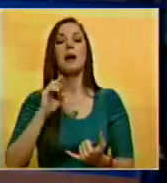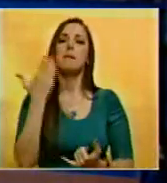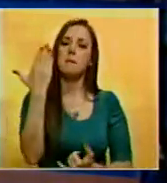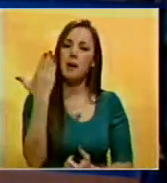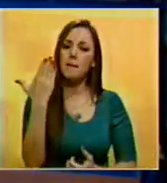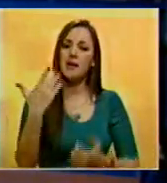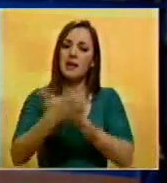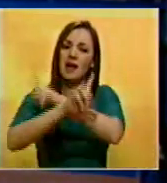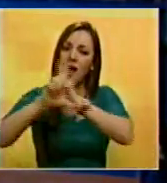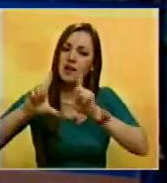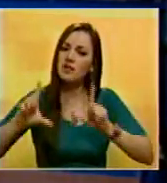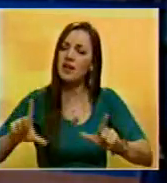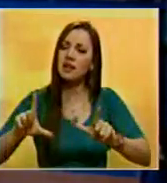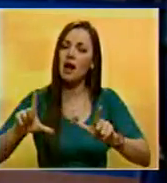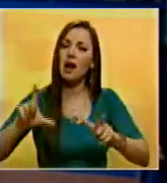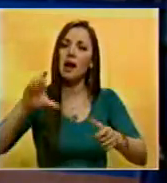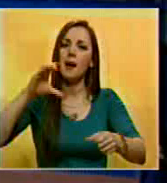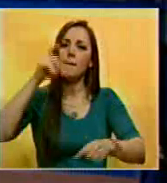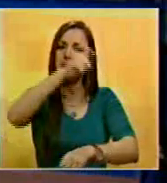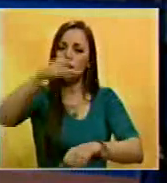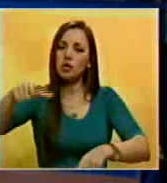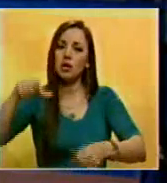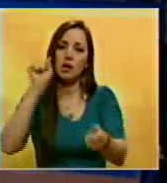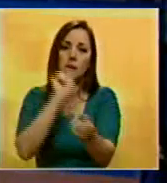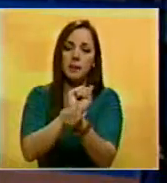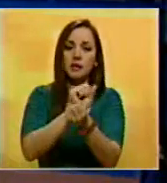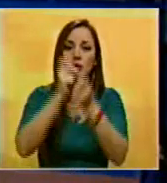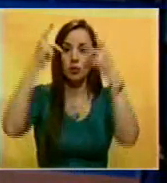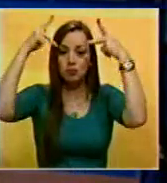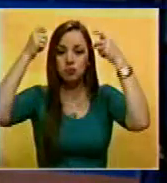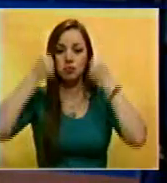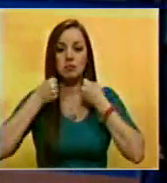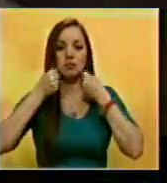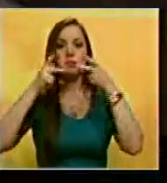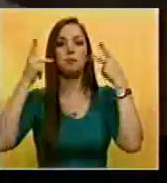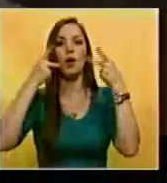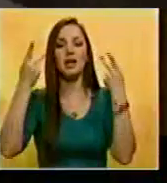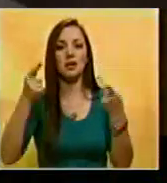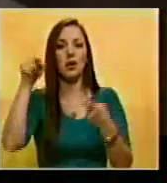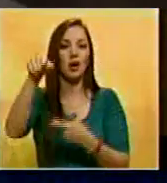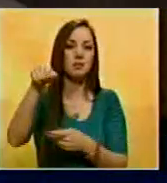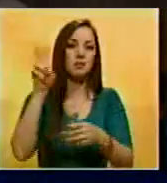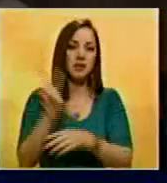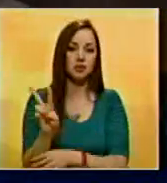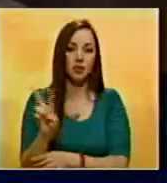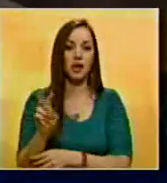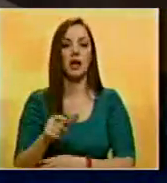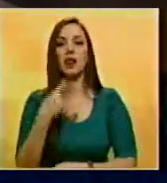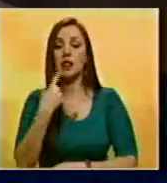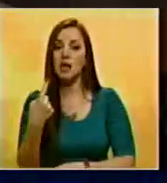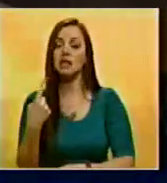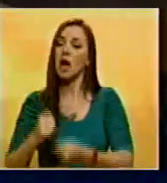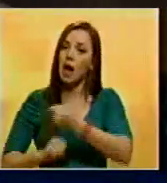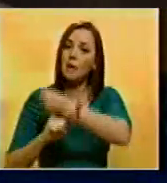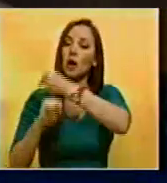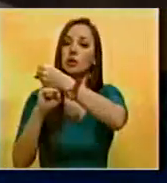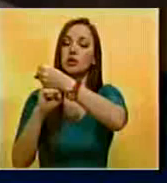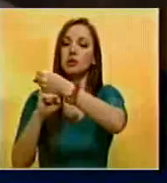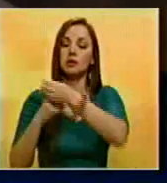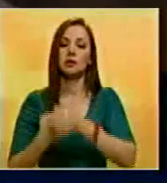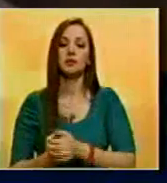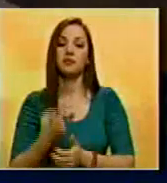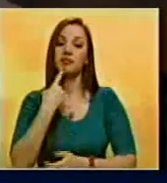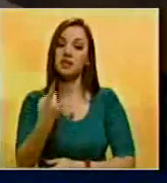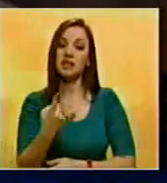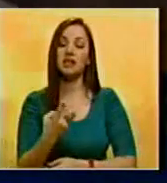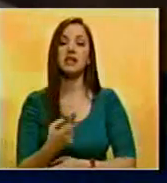presos políticos venezolanos, en especial por el del dirigente Leopoldo López. Macri manifestó que como futuro mandatario argentino